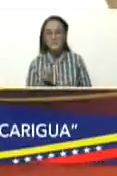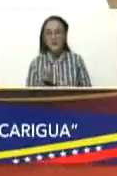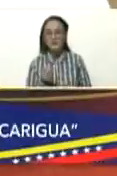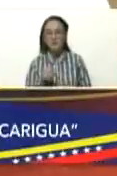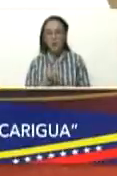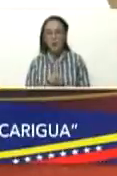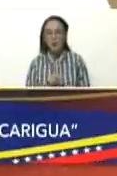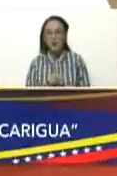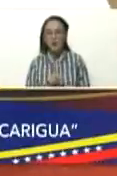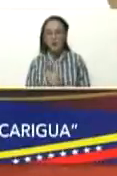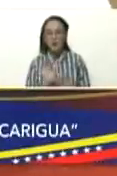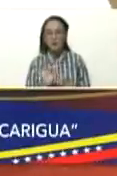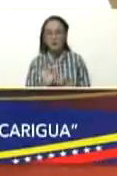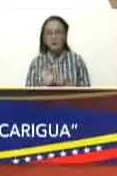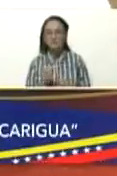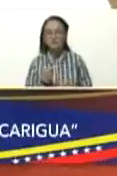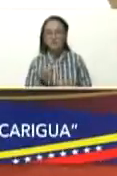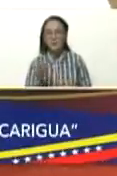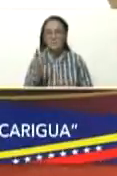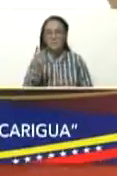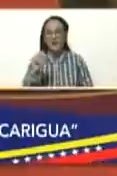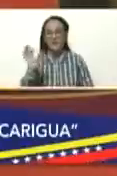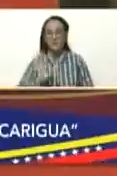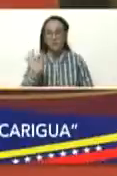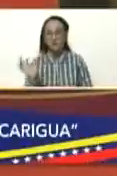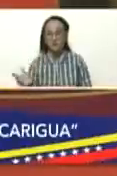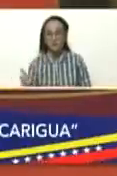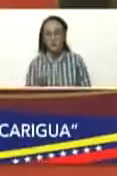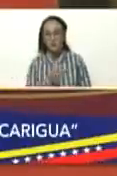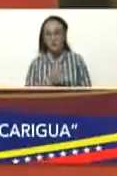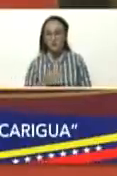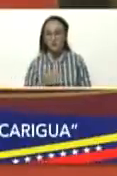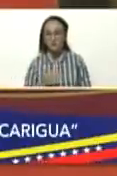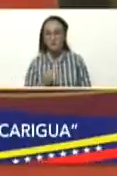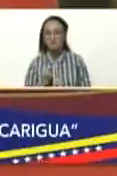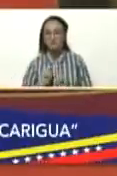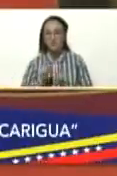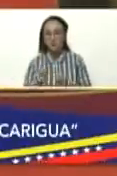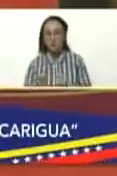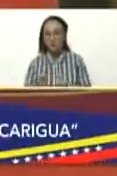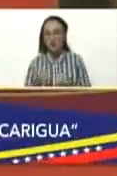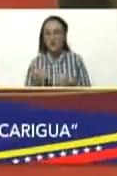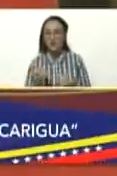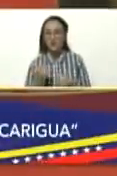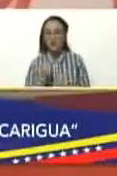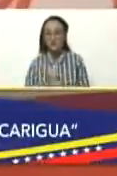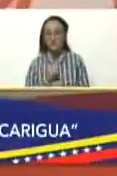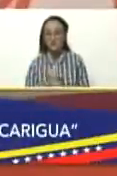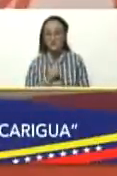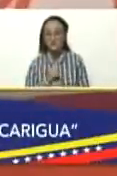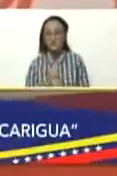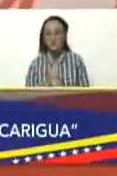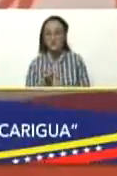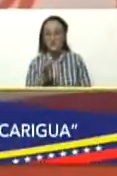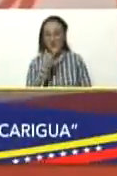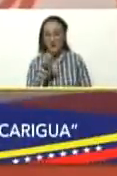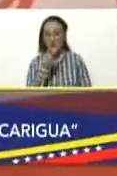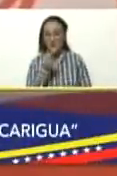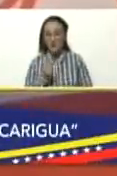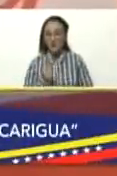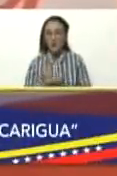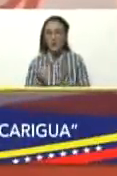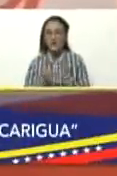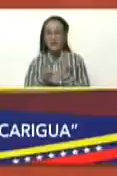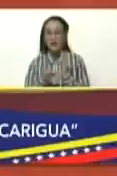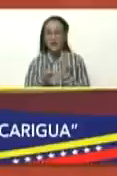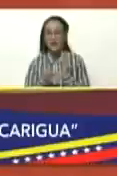aseo y se nos otorga el 20% de recaudación, el cual es destinado a obras y medicamentos y ayudas